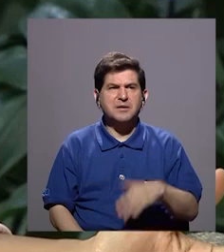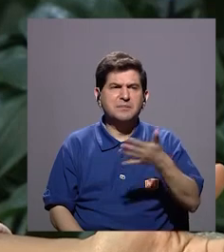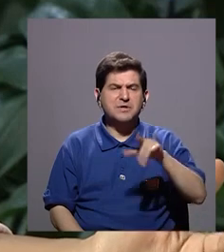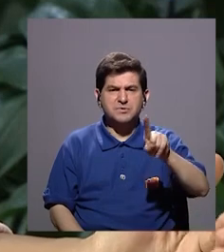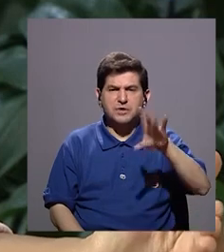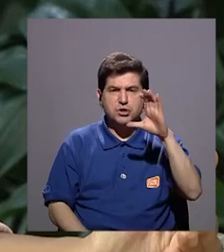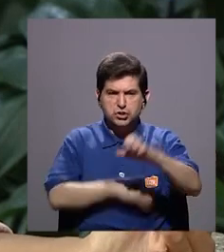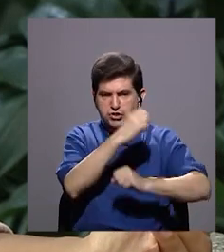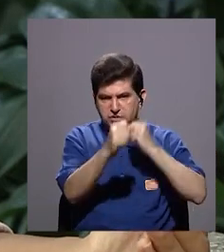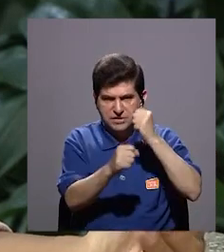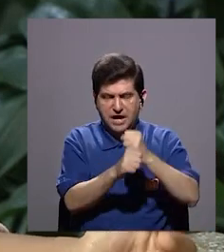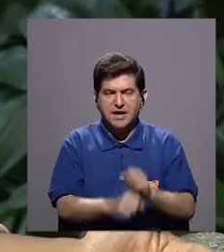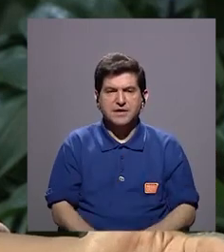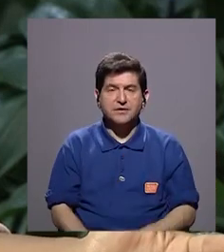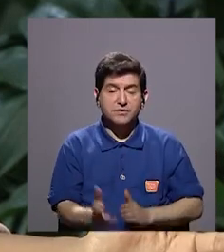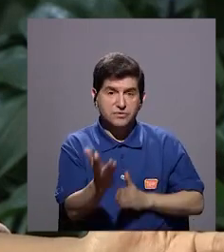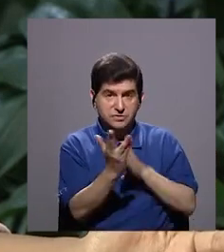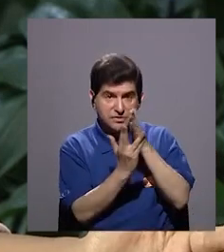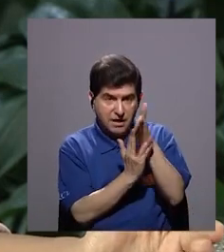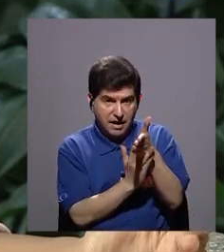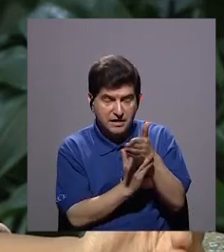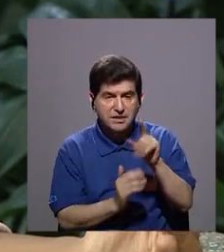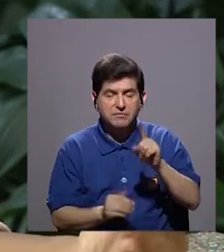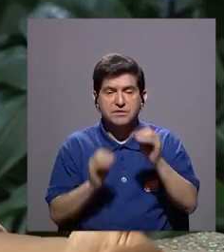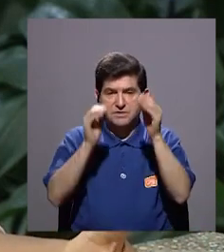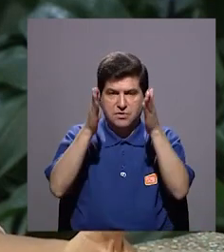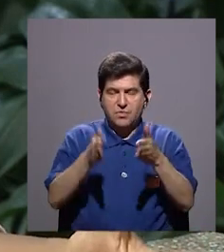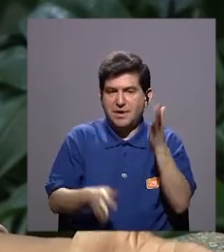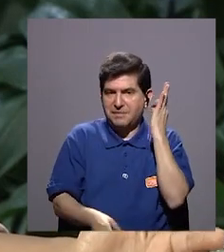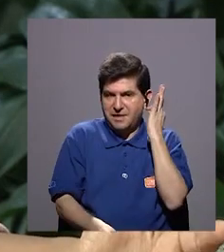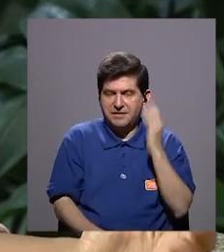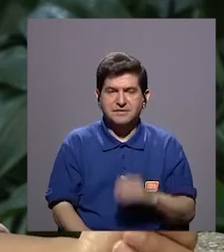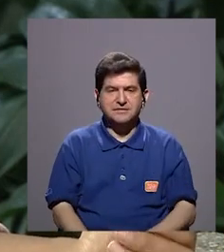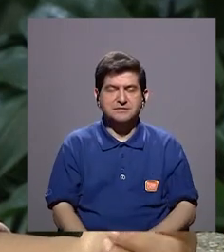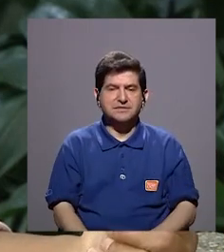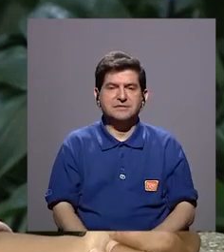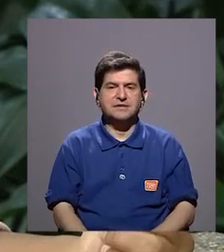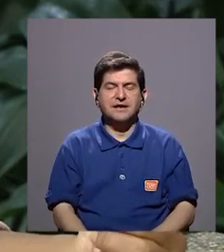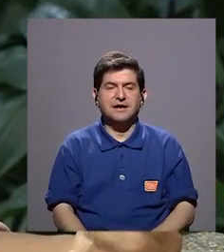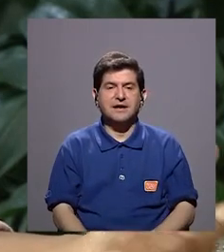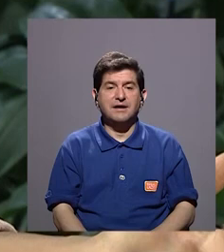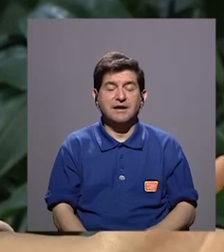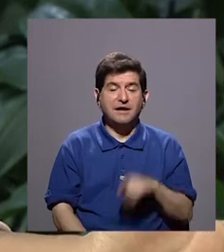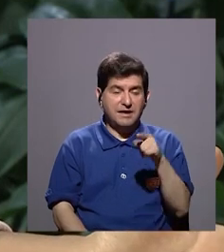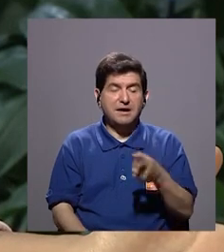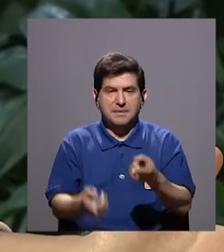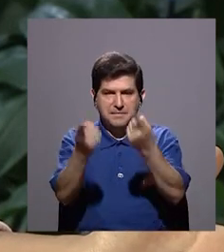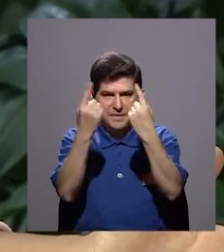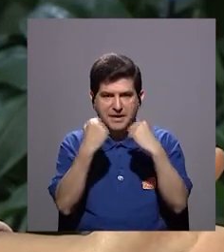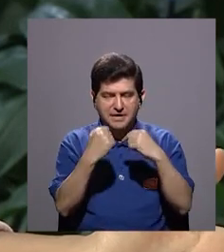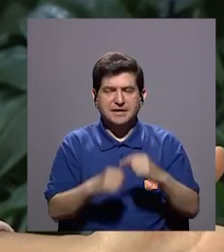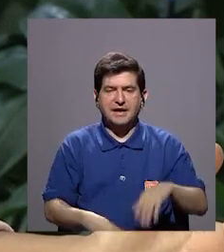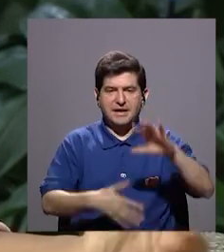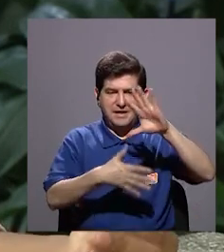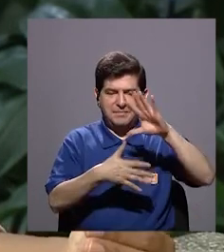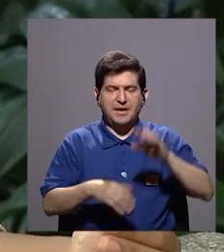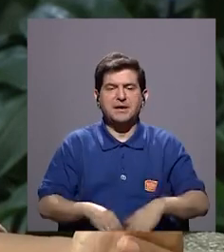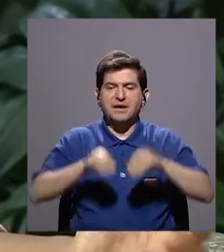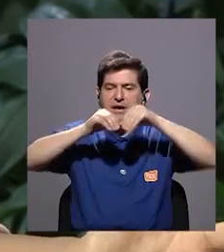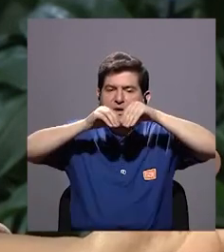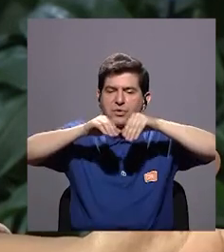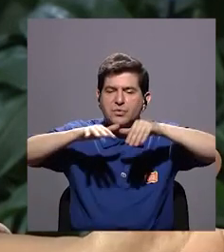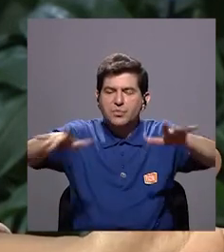siglo. Llegó a través de una maestra, Takata, llegó a América y así se ha